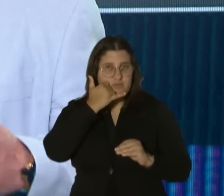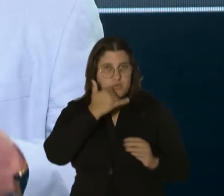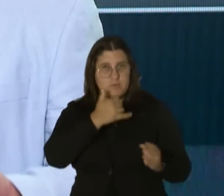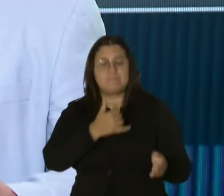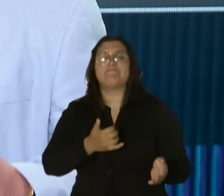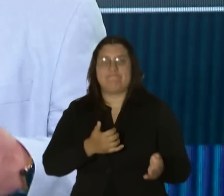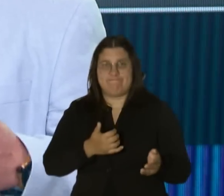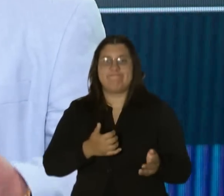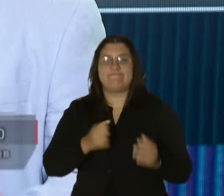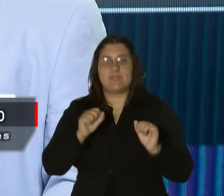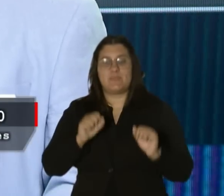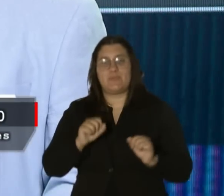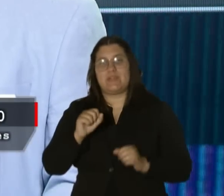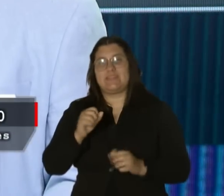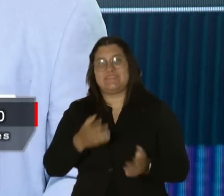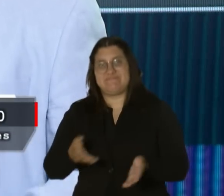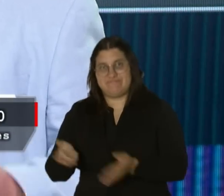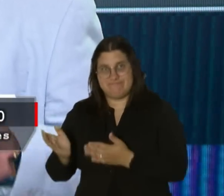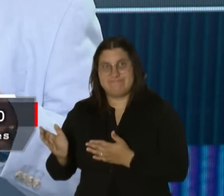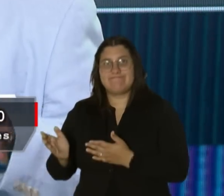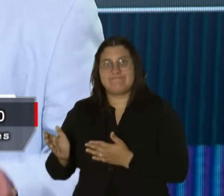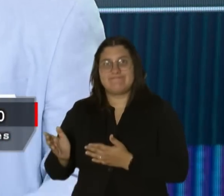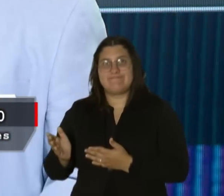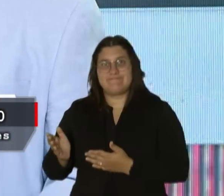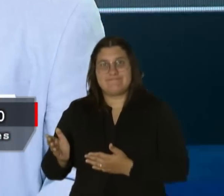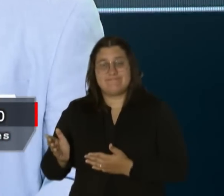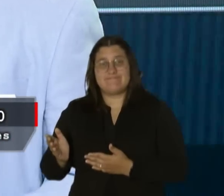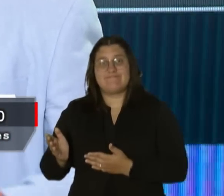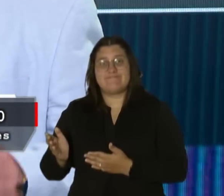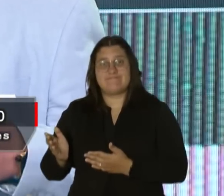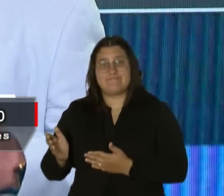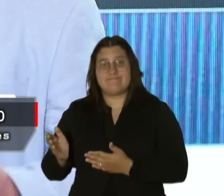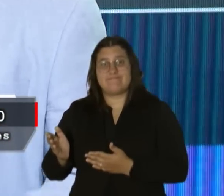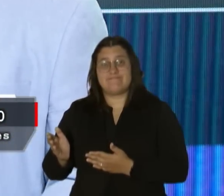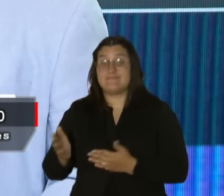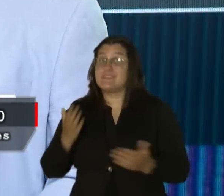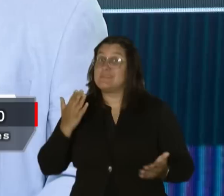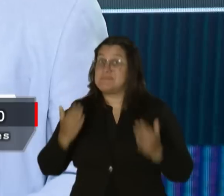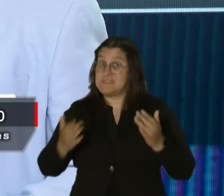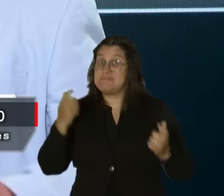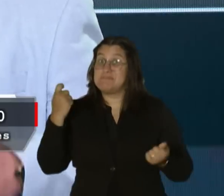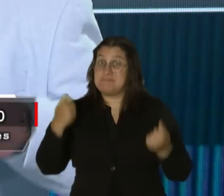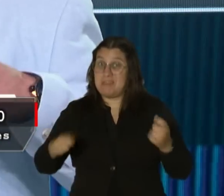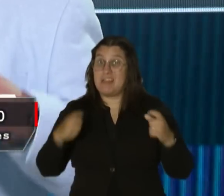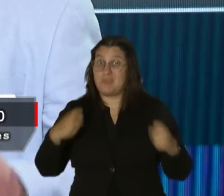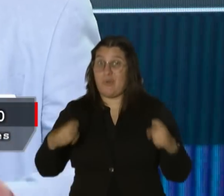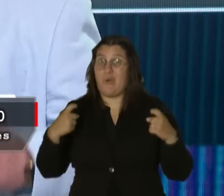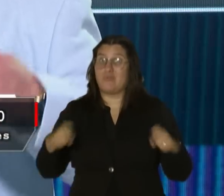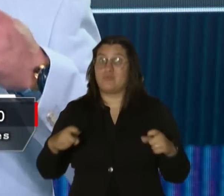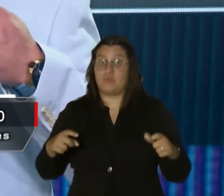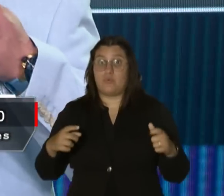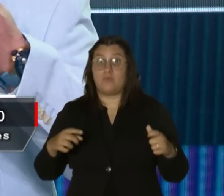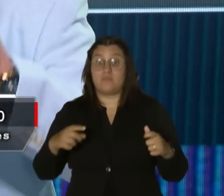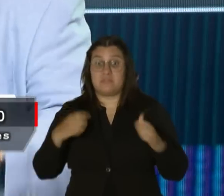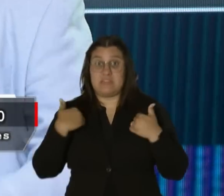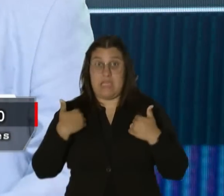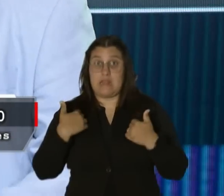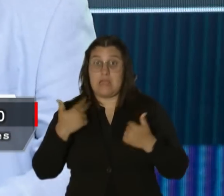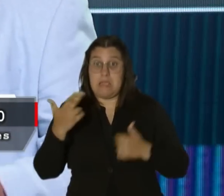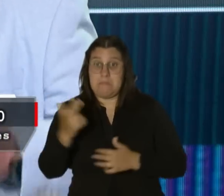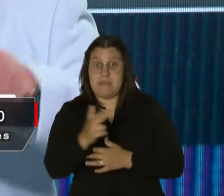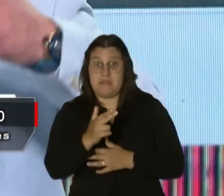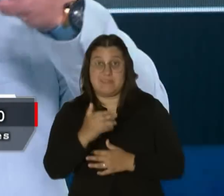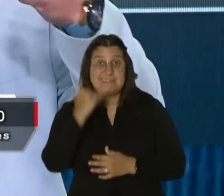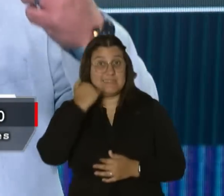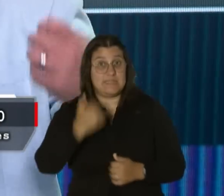-0457. Se presume armado, es peligroso, si está en su